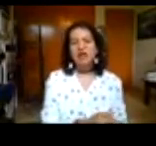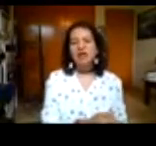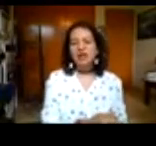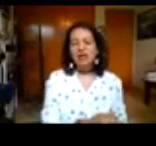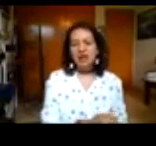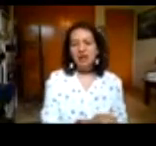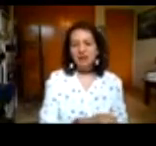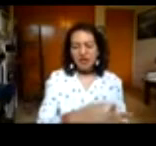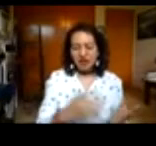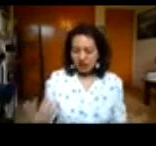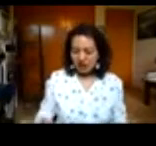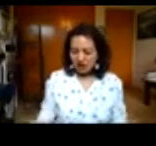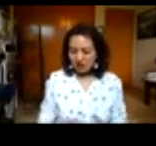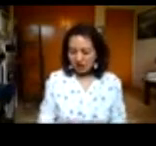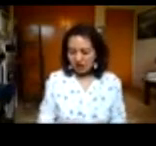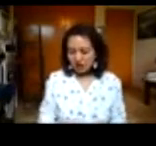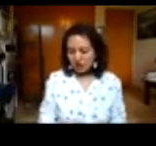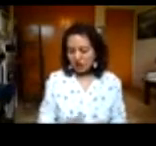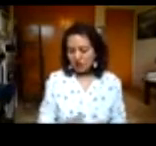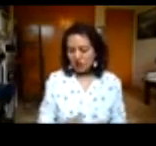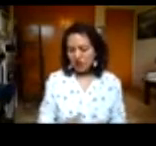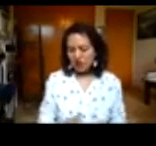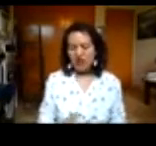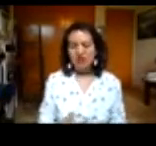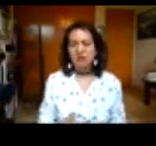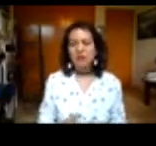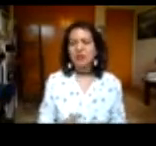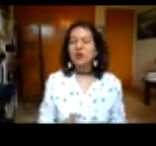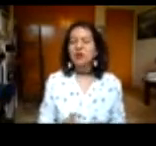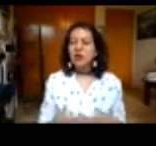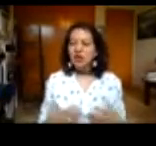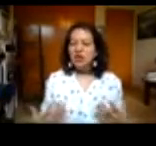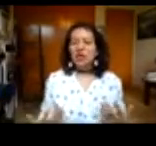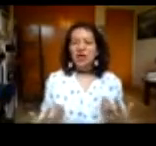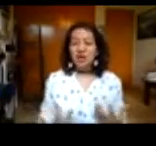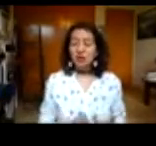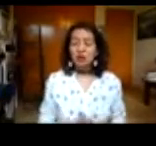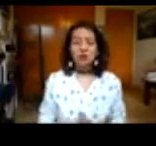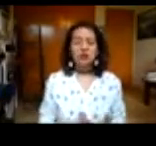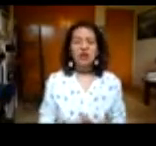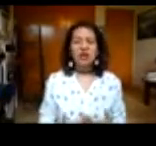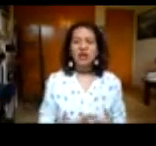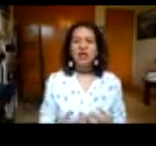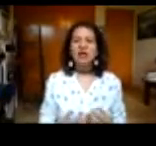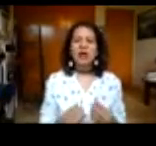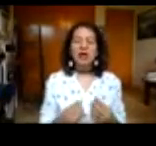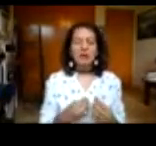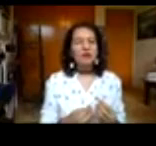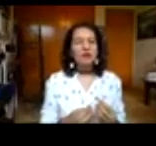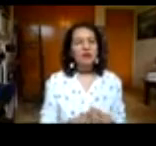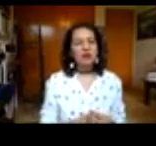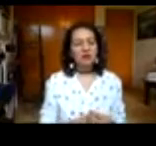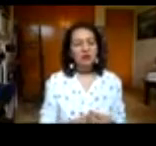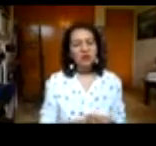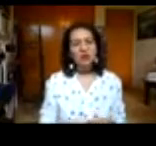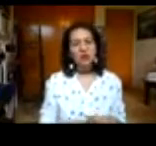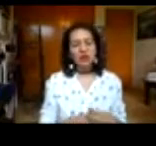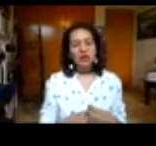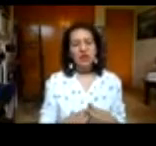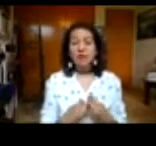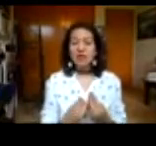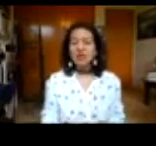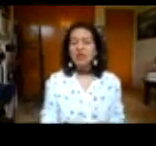Y terminar comentando justo mi participación, que eso, o sea, que el Parlamento Abierto es